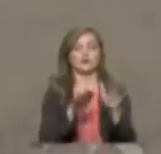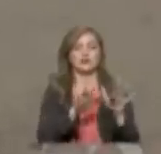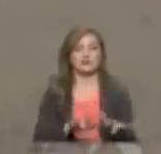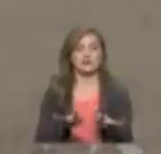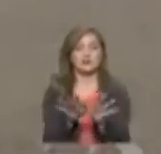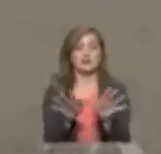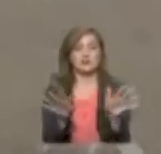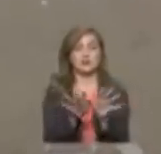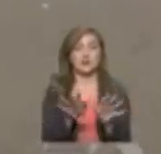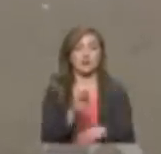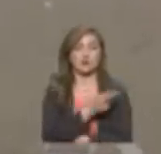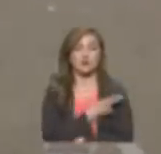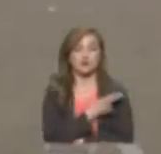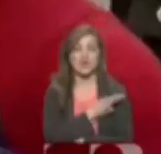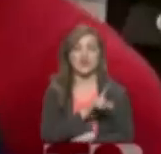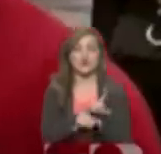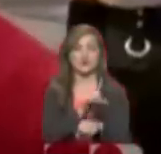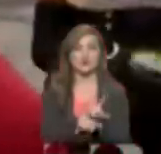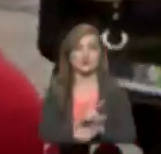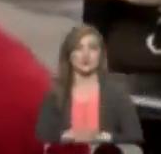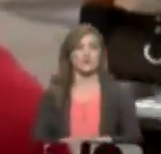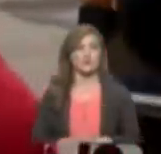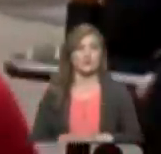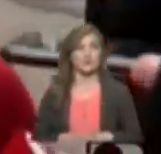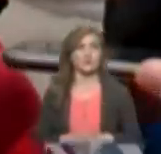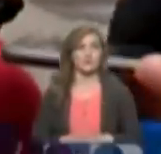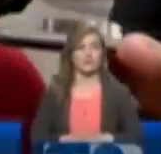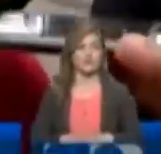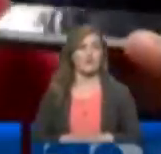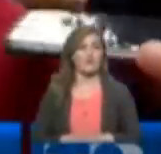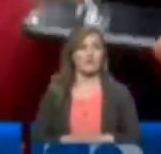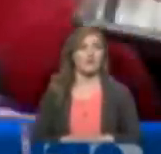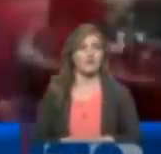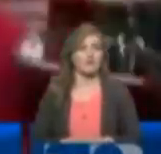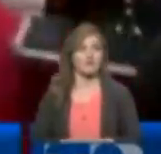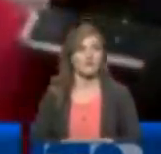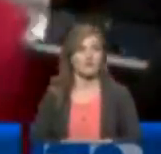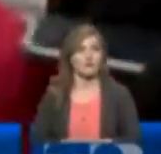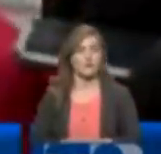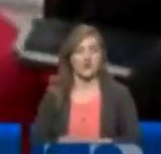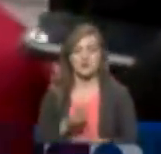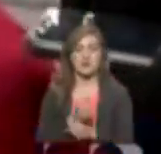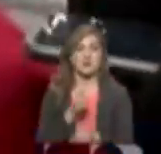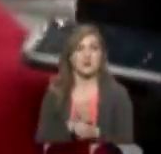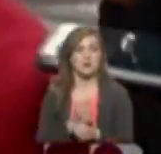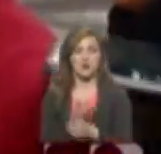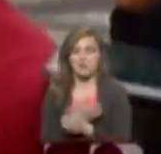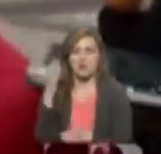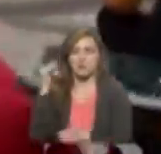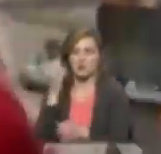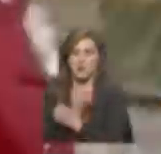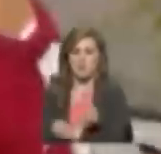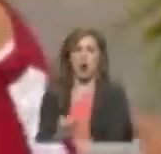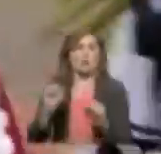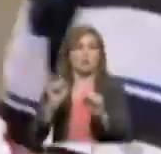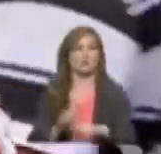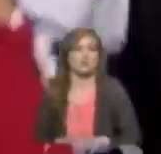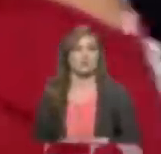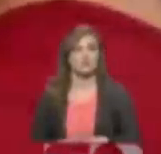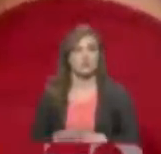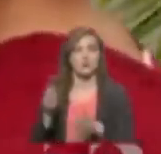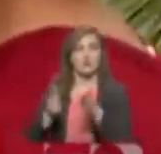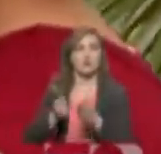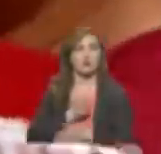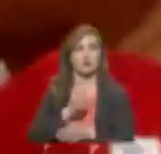secretaria general de la facultad de medicina o porque normalmente logrado habitual de trabajo como se llama la